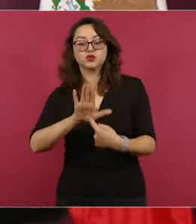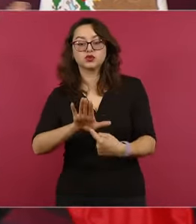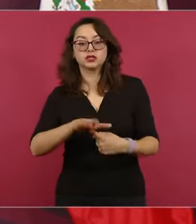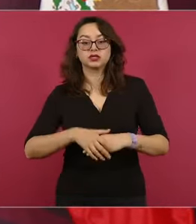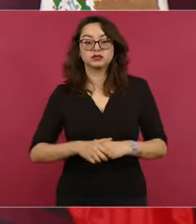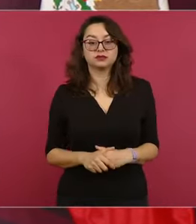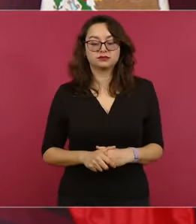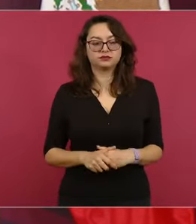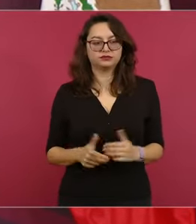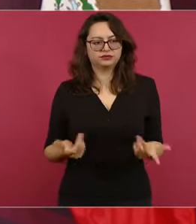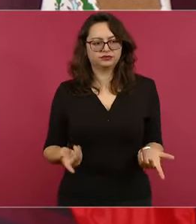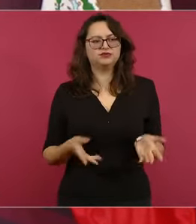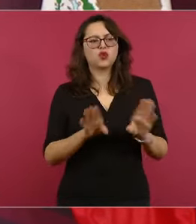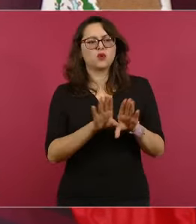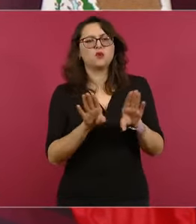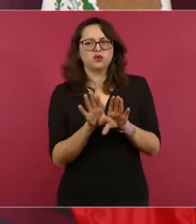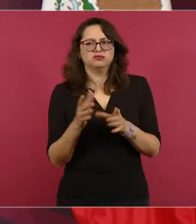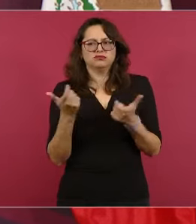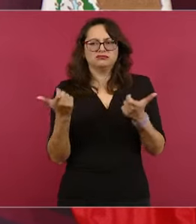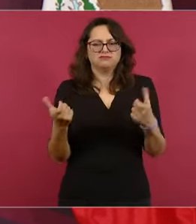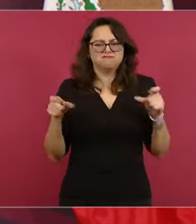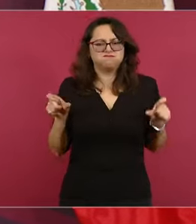lo que obtienen.